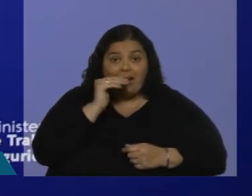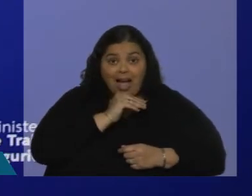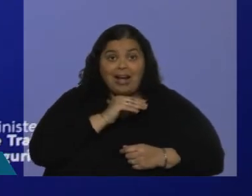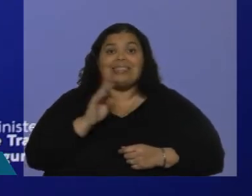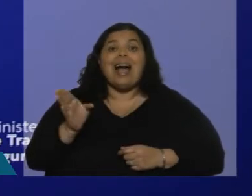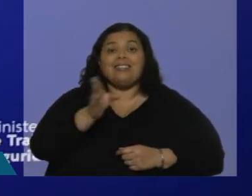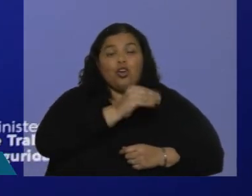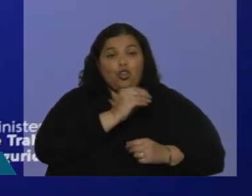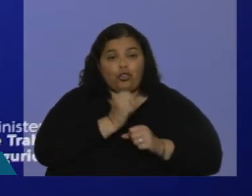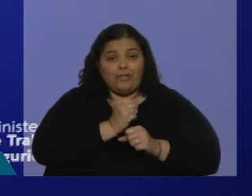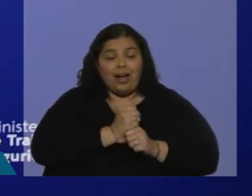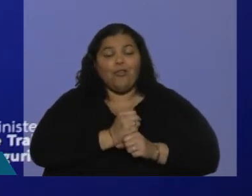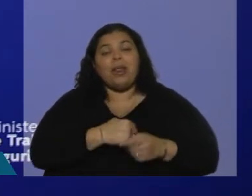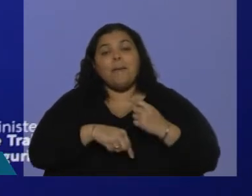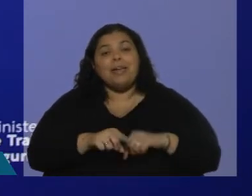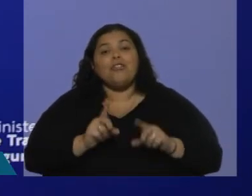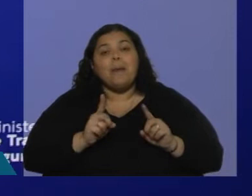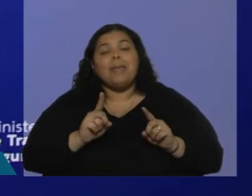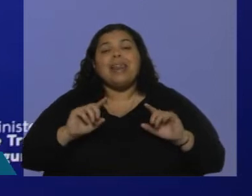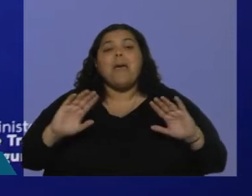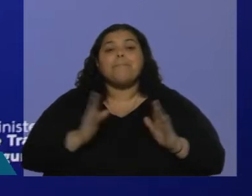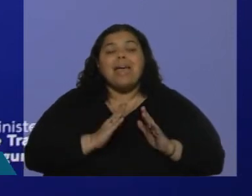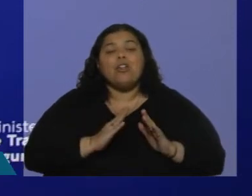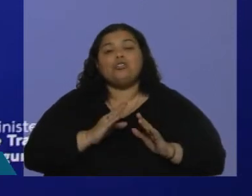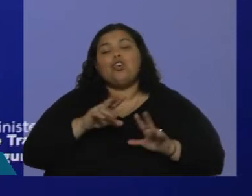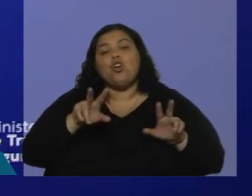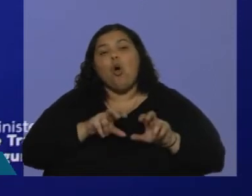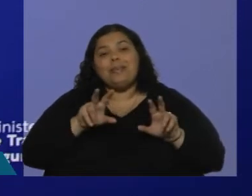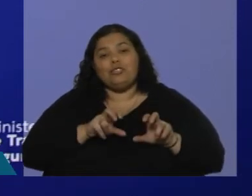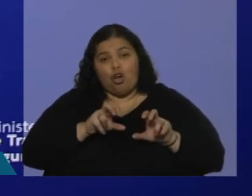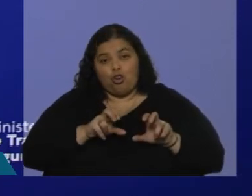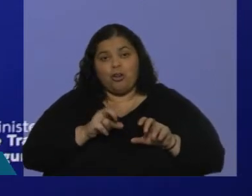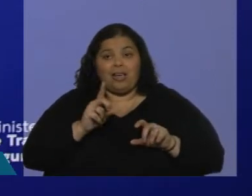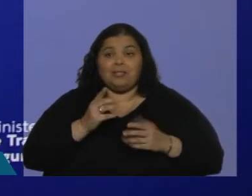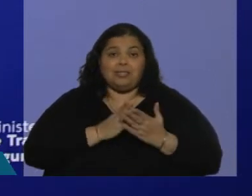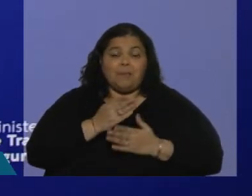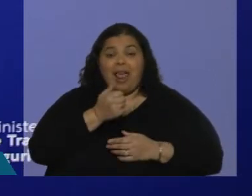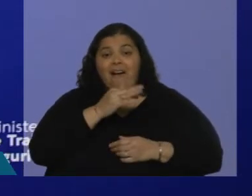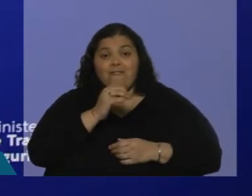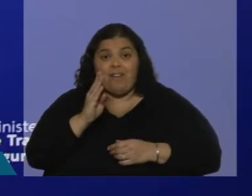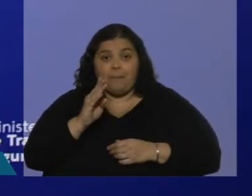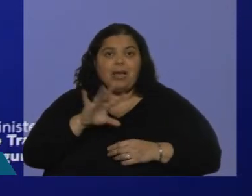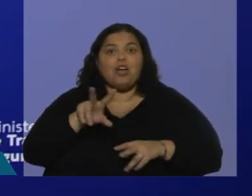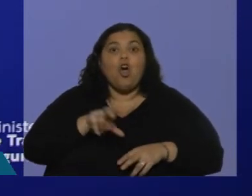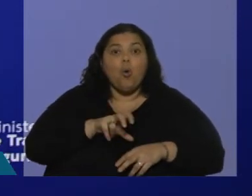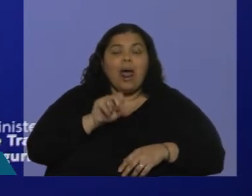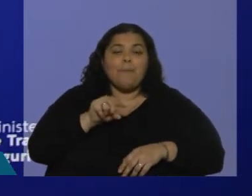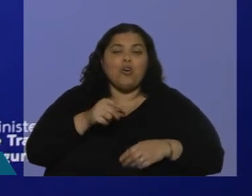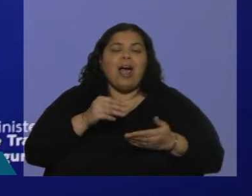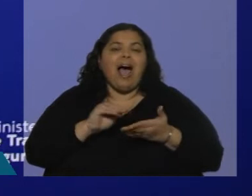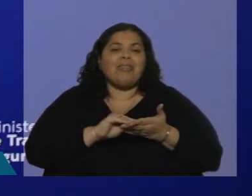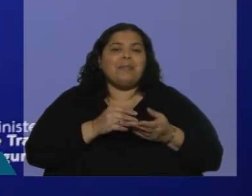también tratando de reducir las comisiones que las afap éste cobran por administrar los